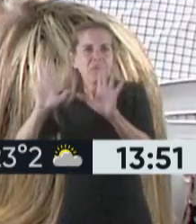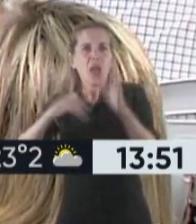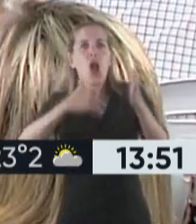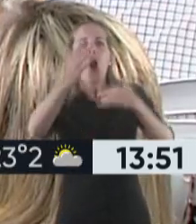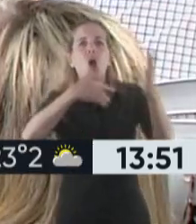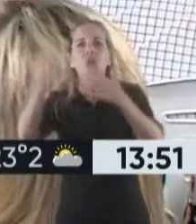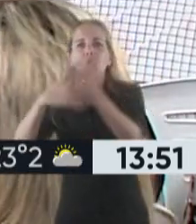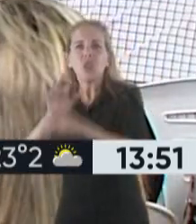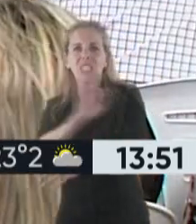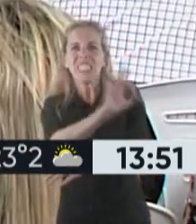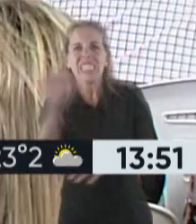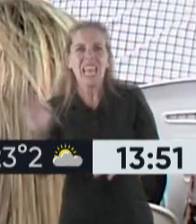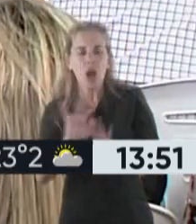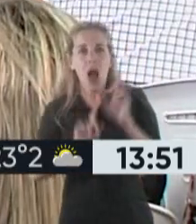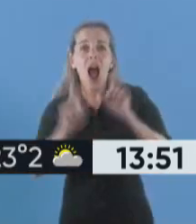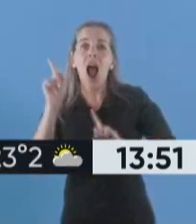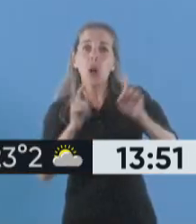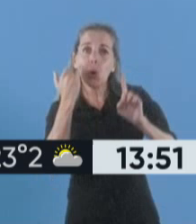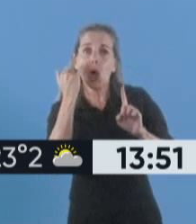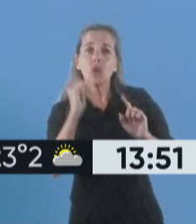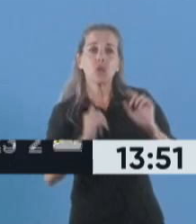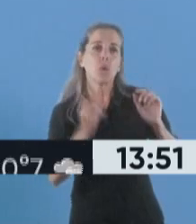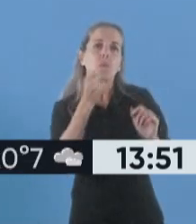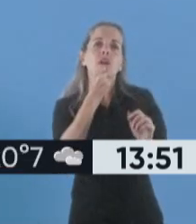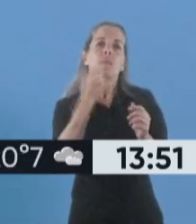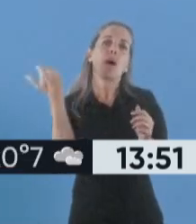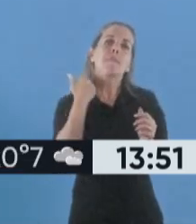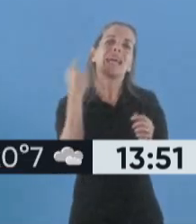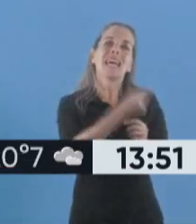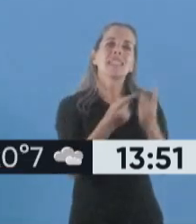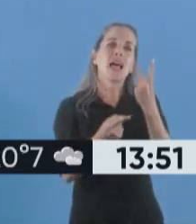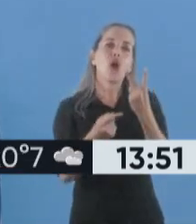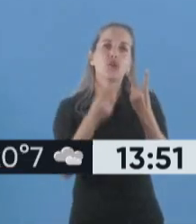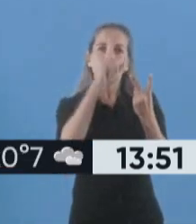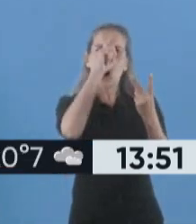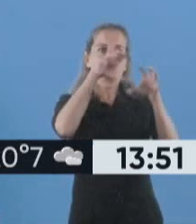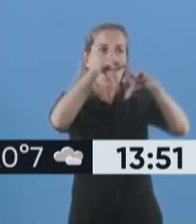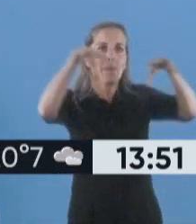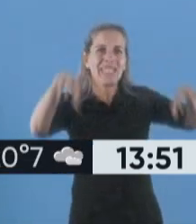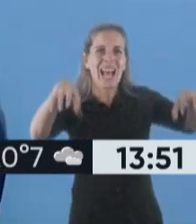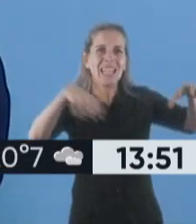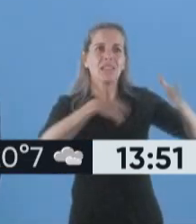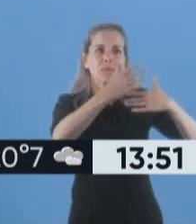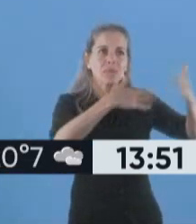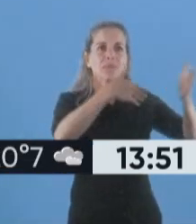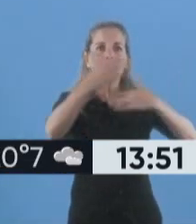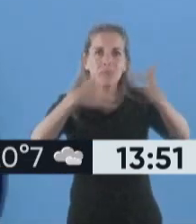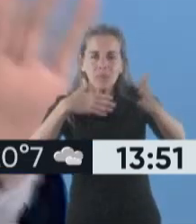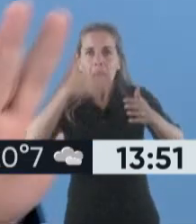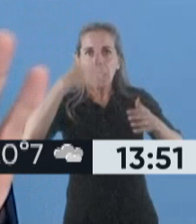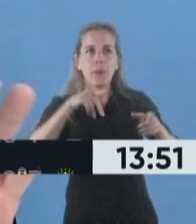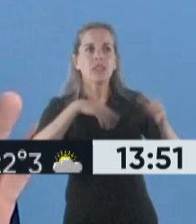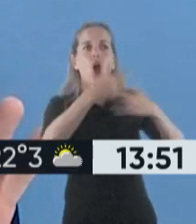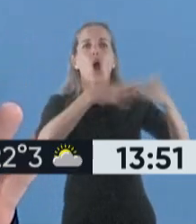hospitales que tenían un estado de avance muy grande. En La Matanza, por ejemplo, 2 hospitales que habían dejado de construirse porque quienes gobernaban decían no